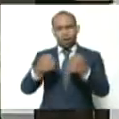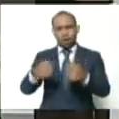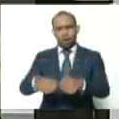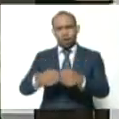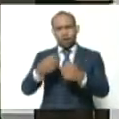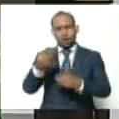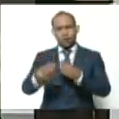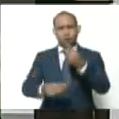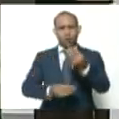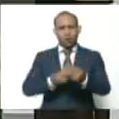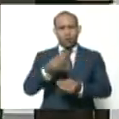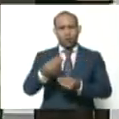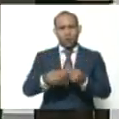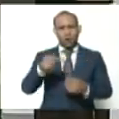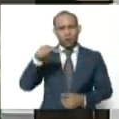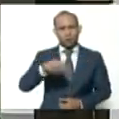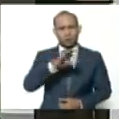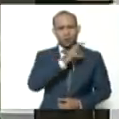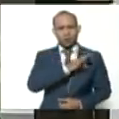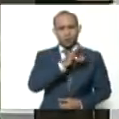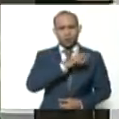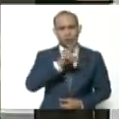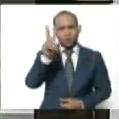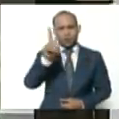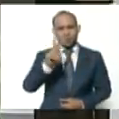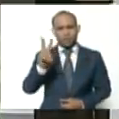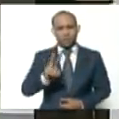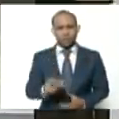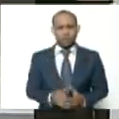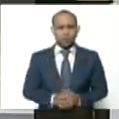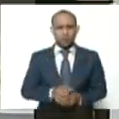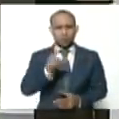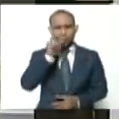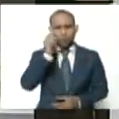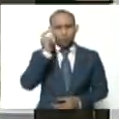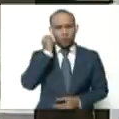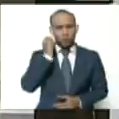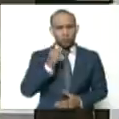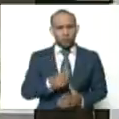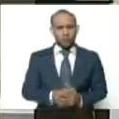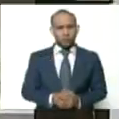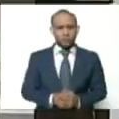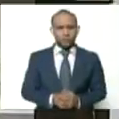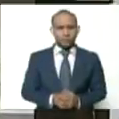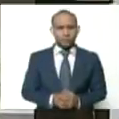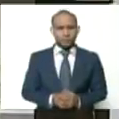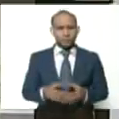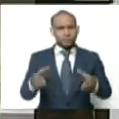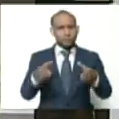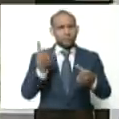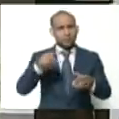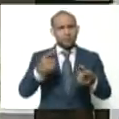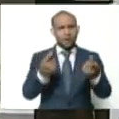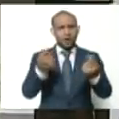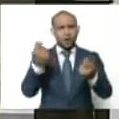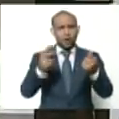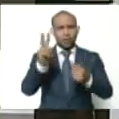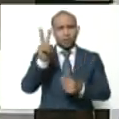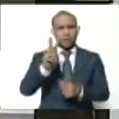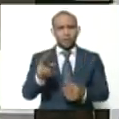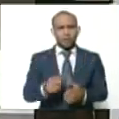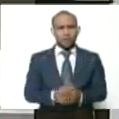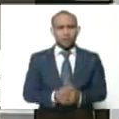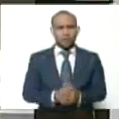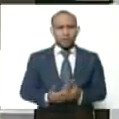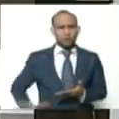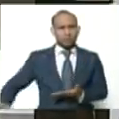le han hecho a la sociedad en su conjunto, a los venezolanos, a las venezolanas, a la economía venezolana, a